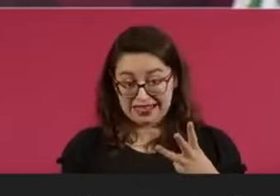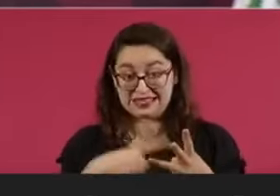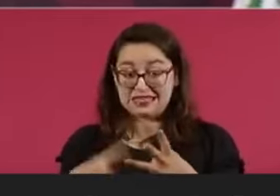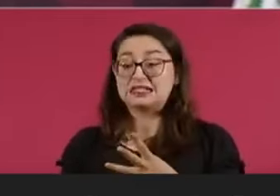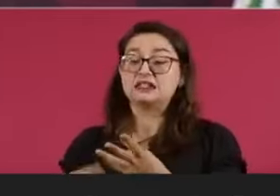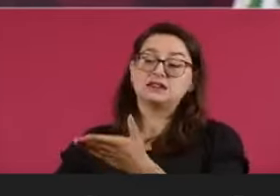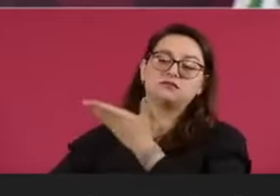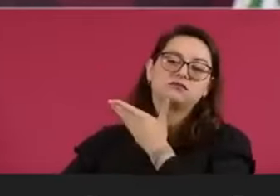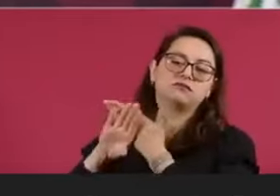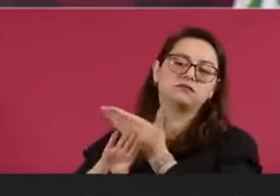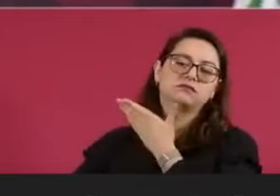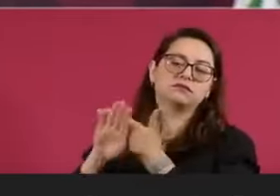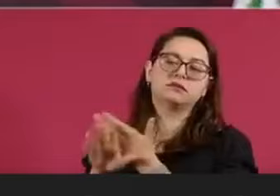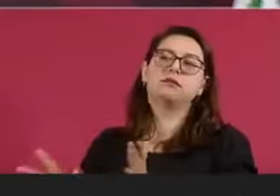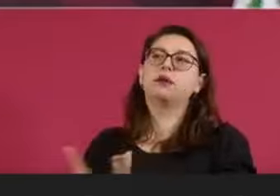manipulación,